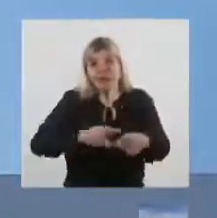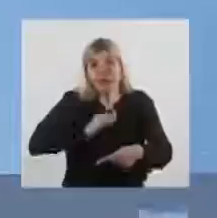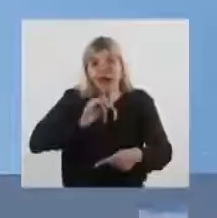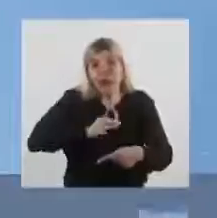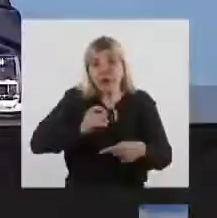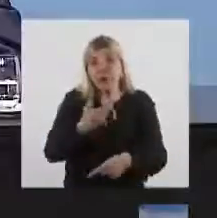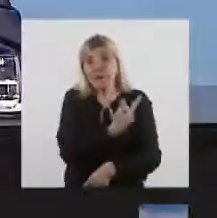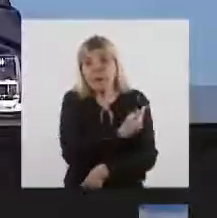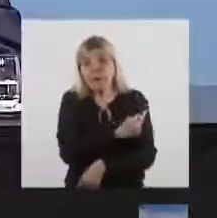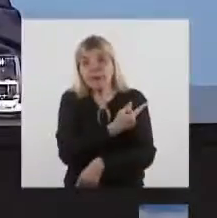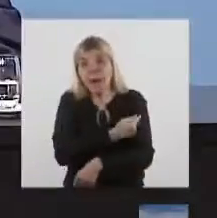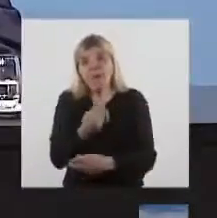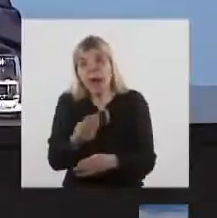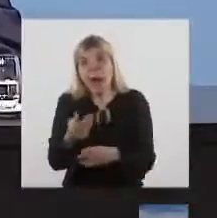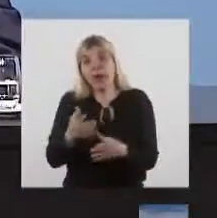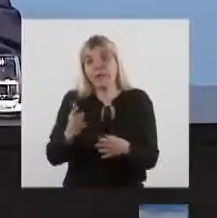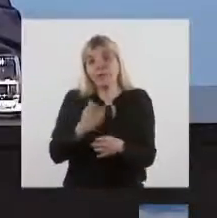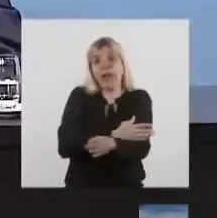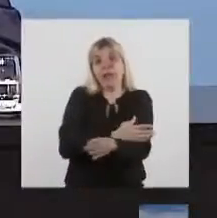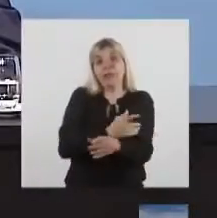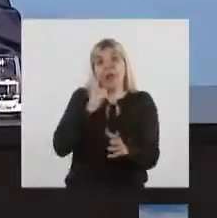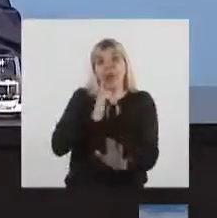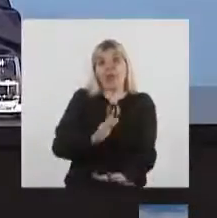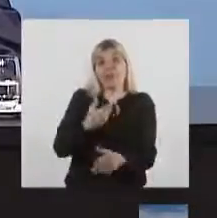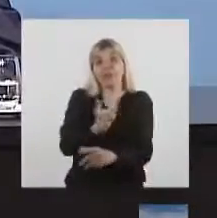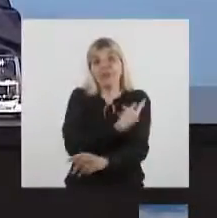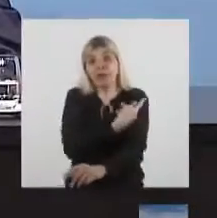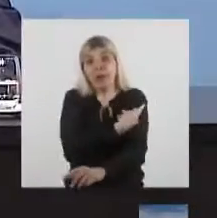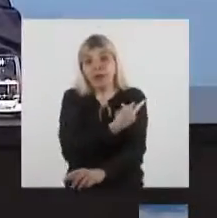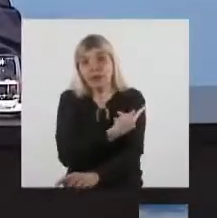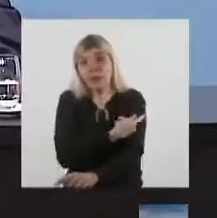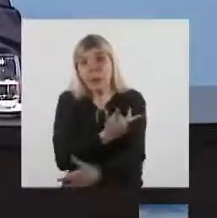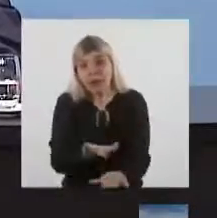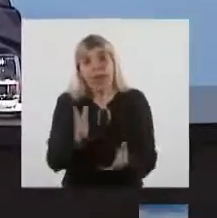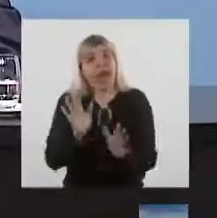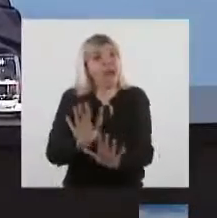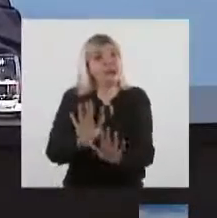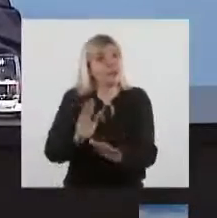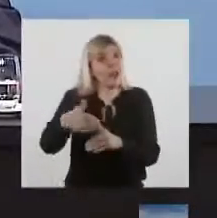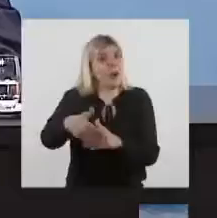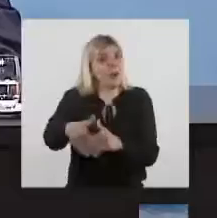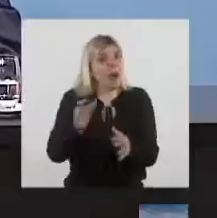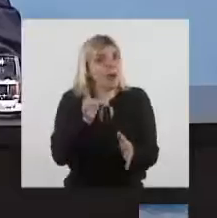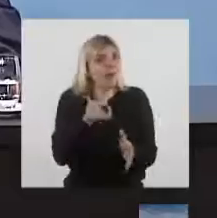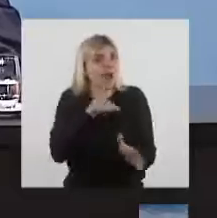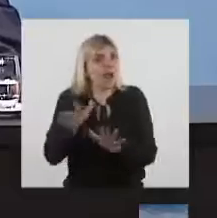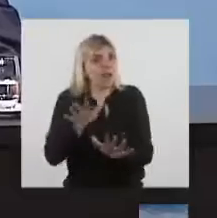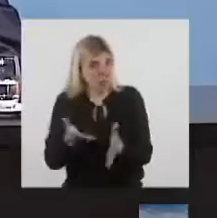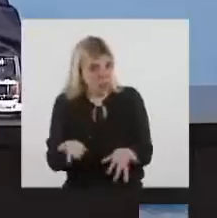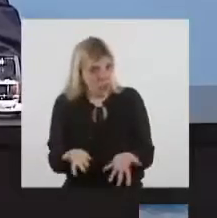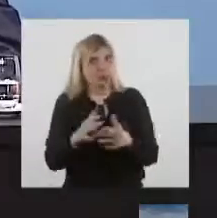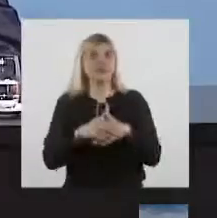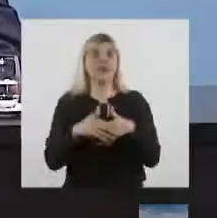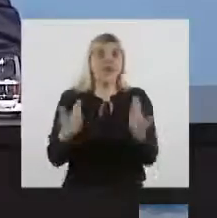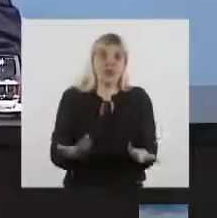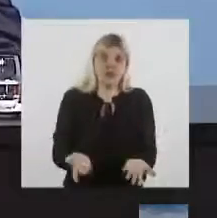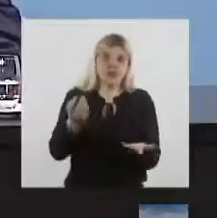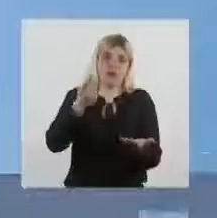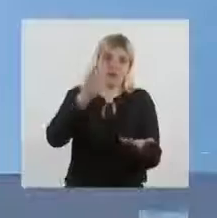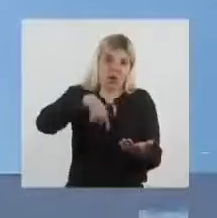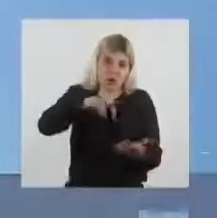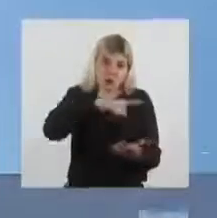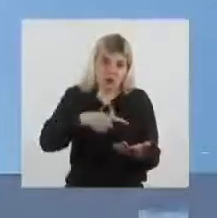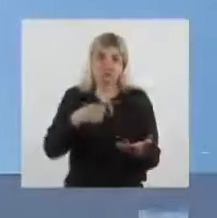evitarla entonces nosotros vamos a tener después de marzo